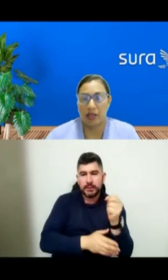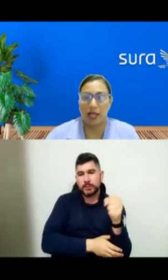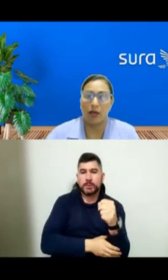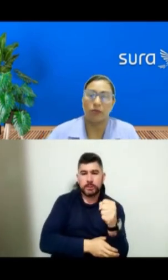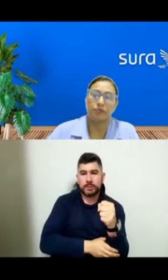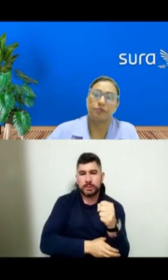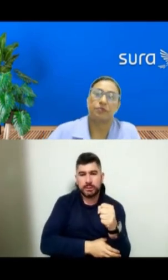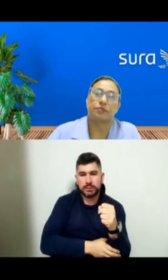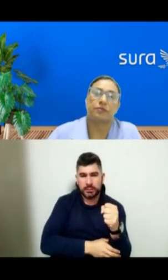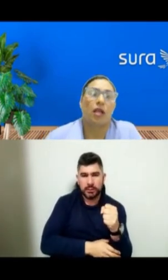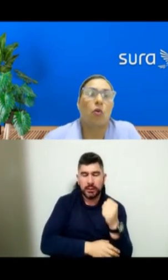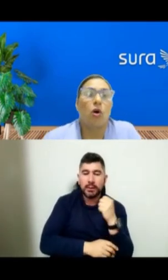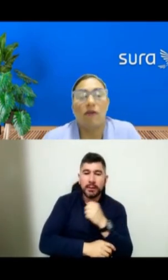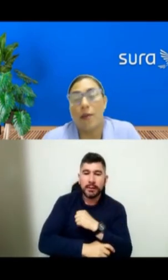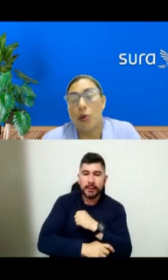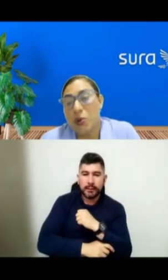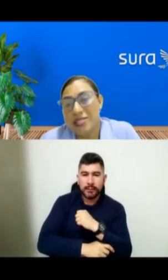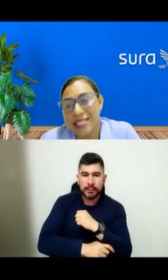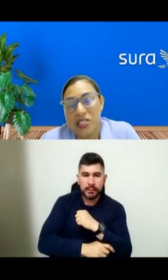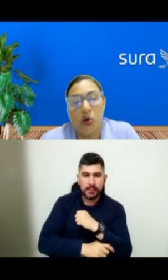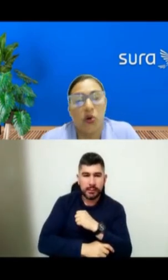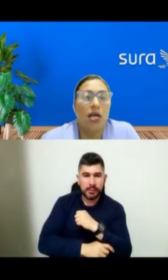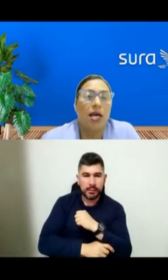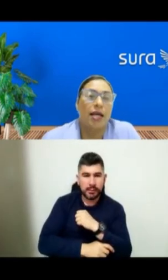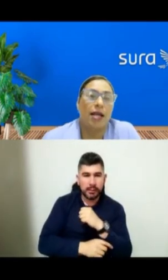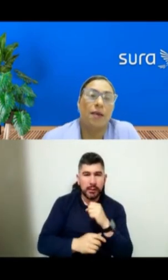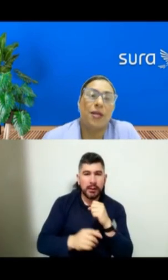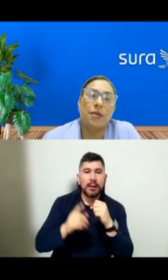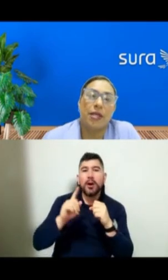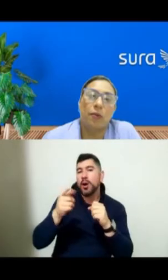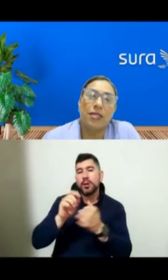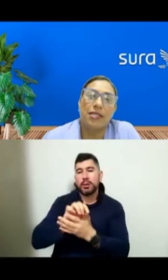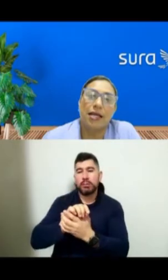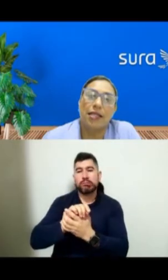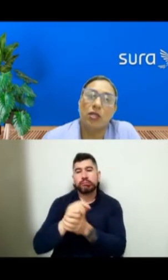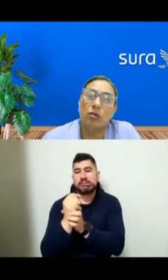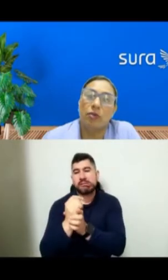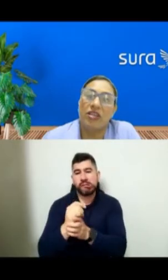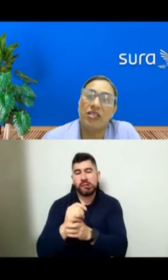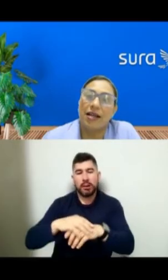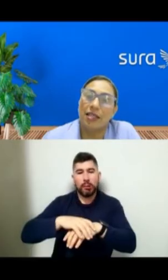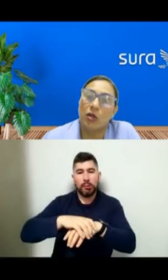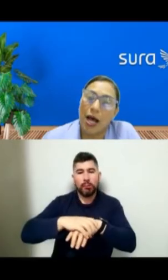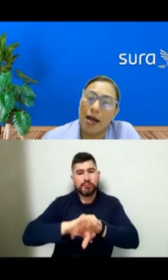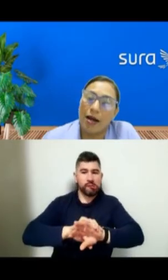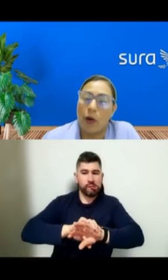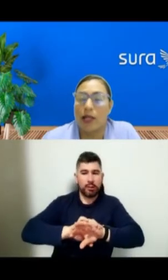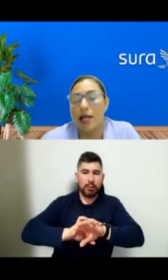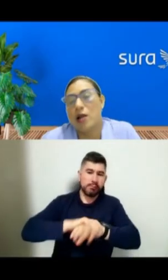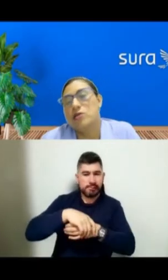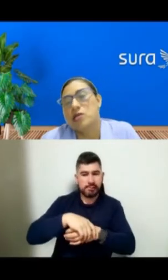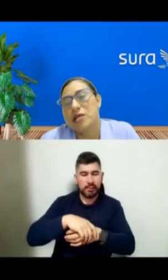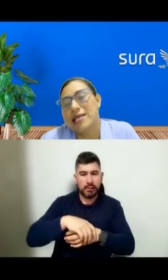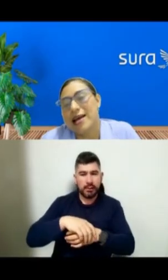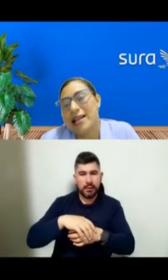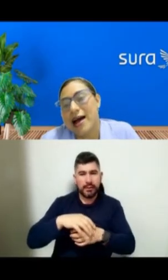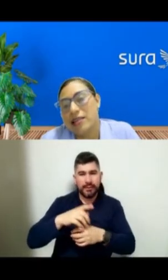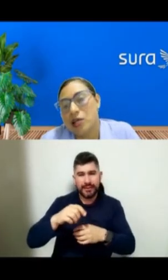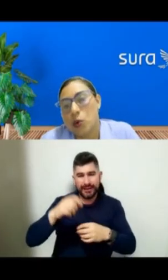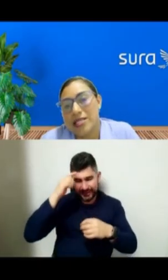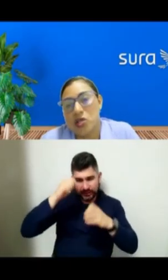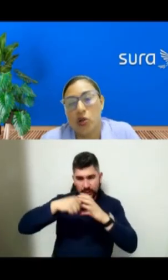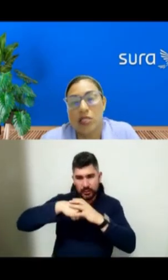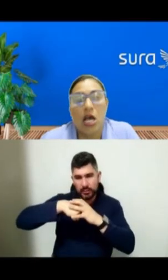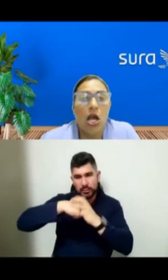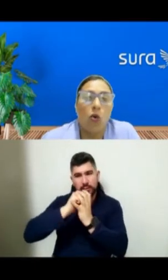está afectado. Cuando hablamos de luxación, que es desplazamiento persistente de una superficie articular, recuerde que las luxaciones se